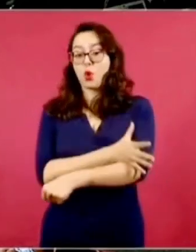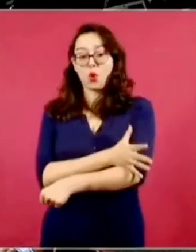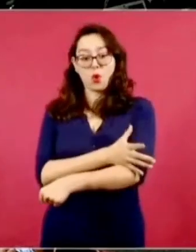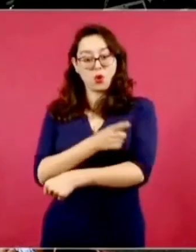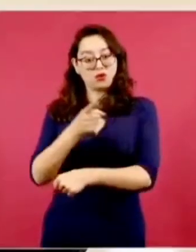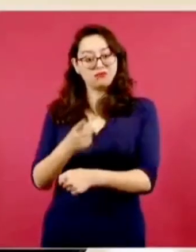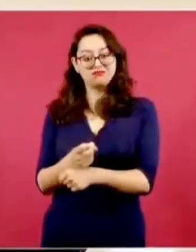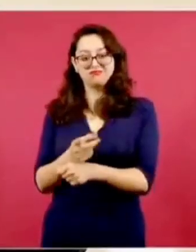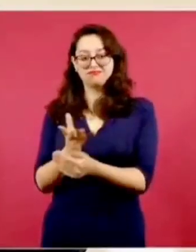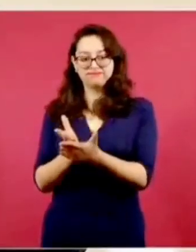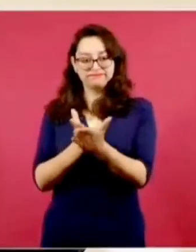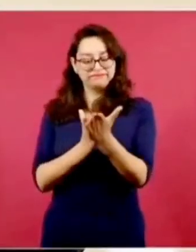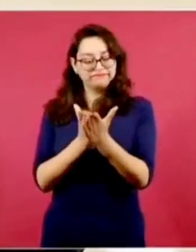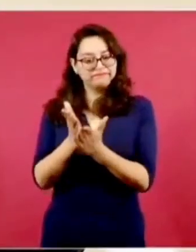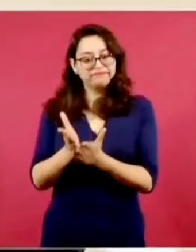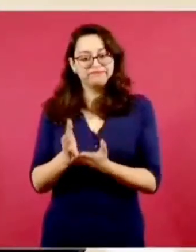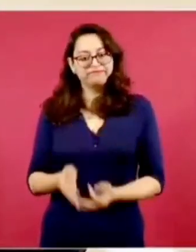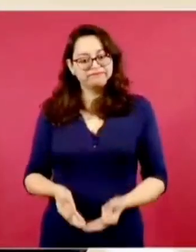recto.